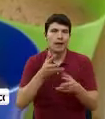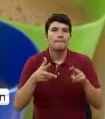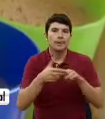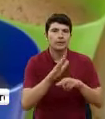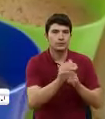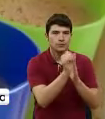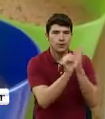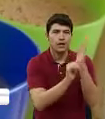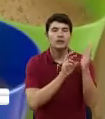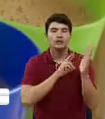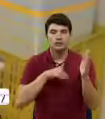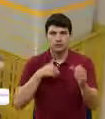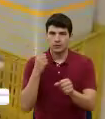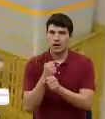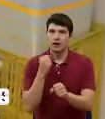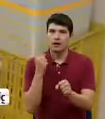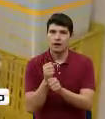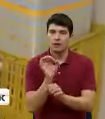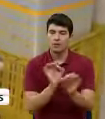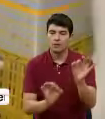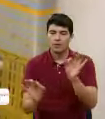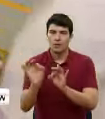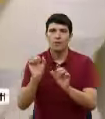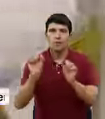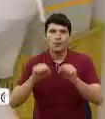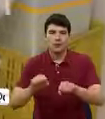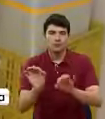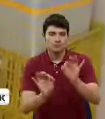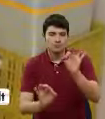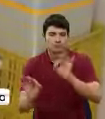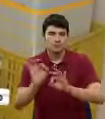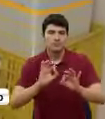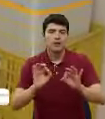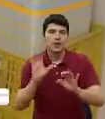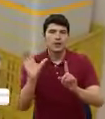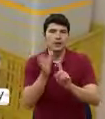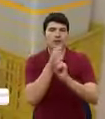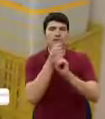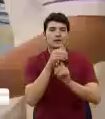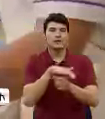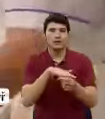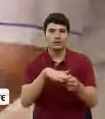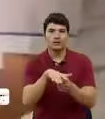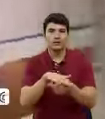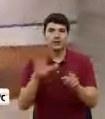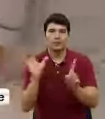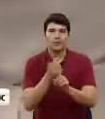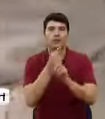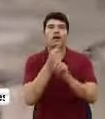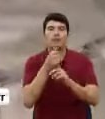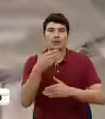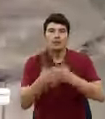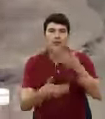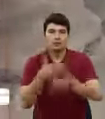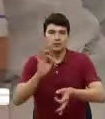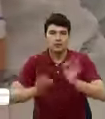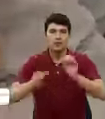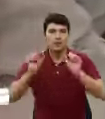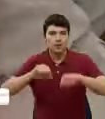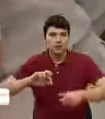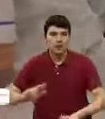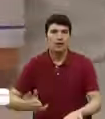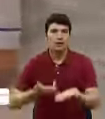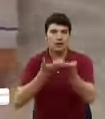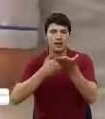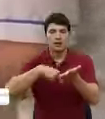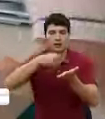estamos trabajando para encontrar la situación, el proceso jurídico que nos permita reactivar el